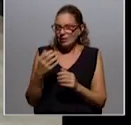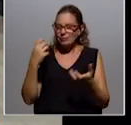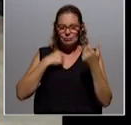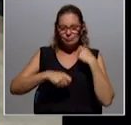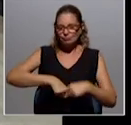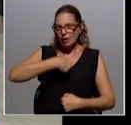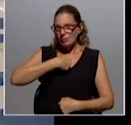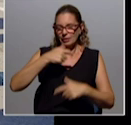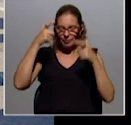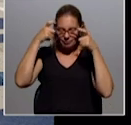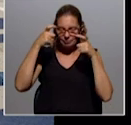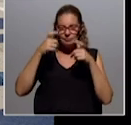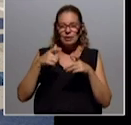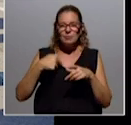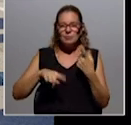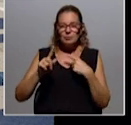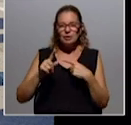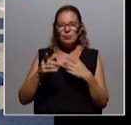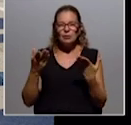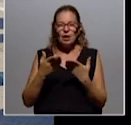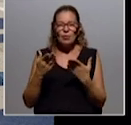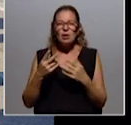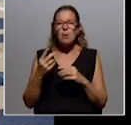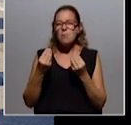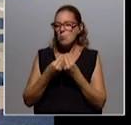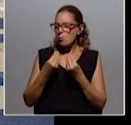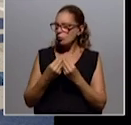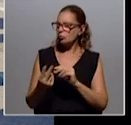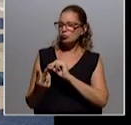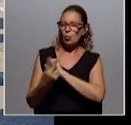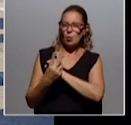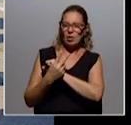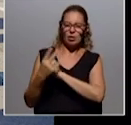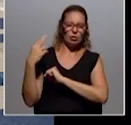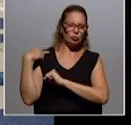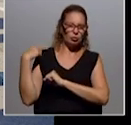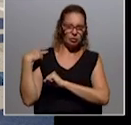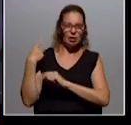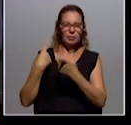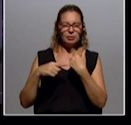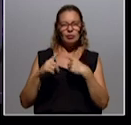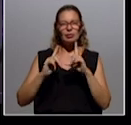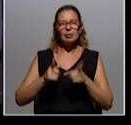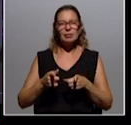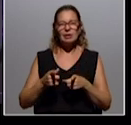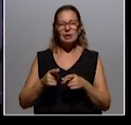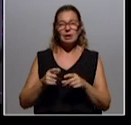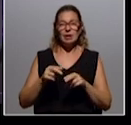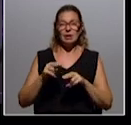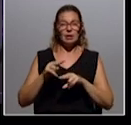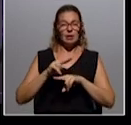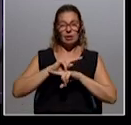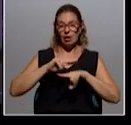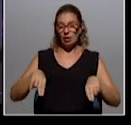abrigado, Pilar. Pero por ahora yo lo que veo es que hay mucha prevención de parte de las autoridades. Y también, por supuesto, se canceló la llegada